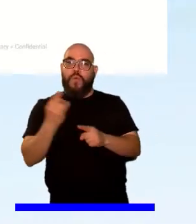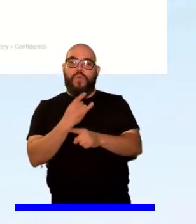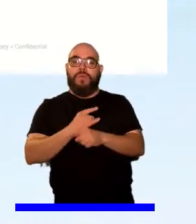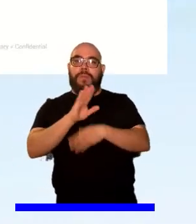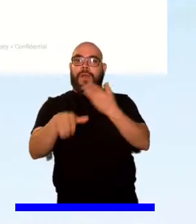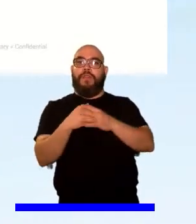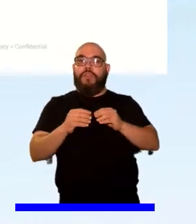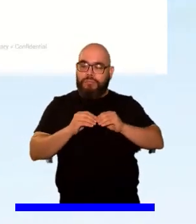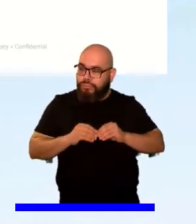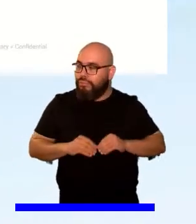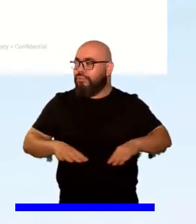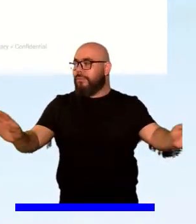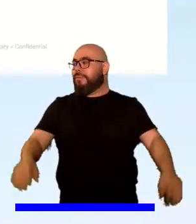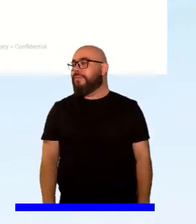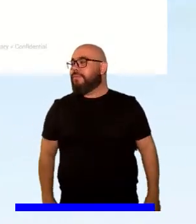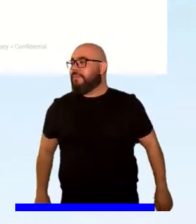público.